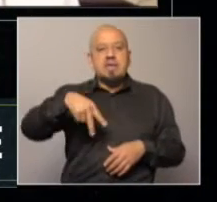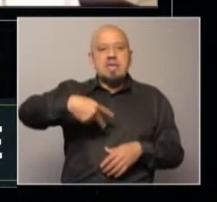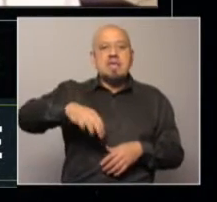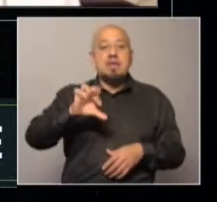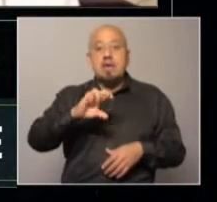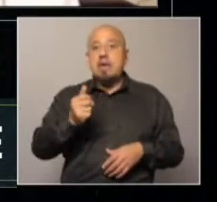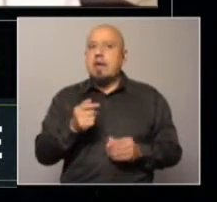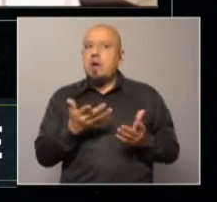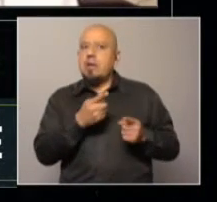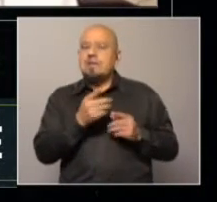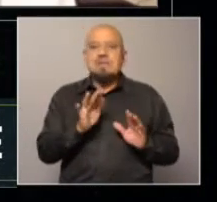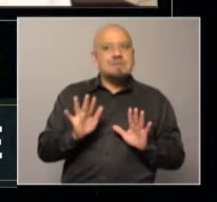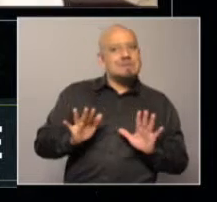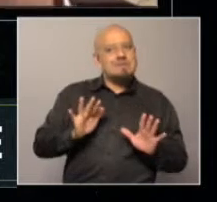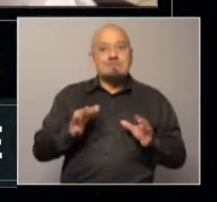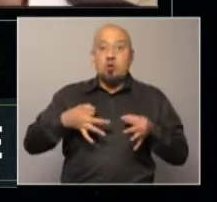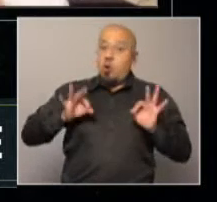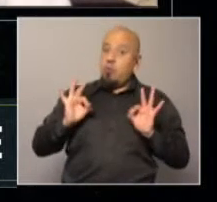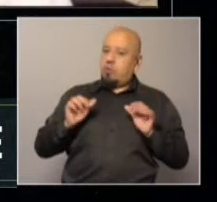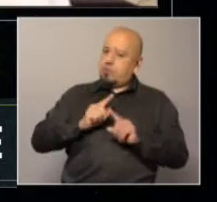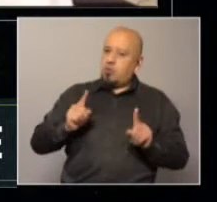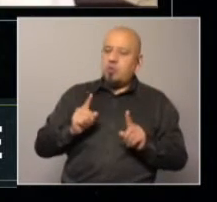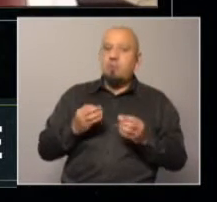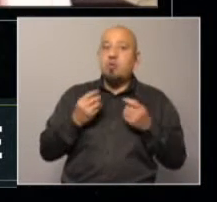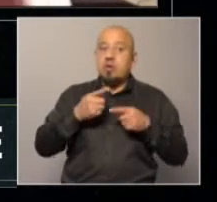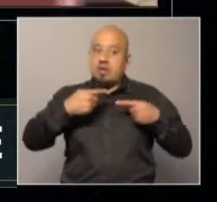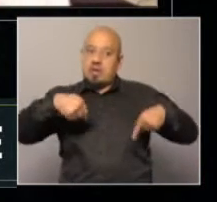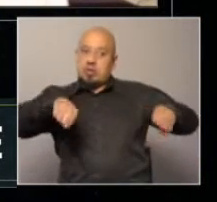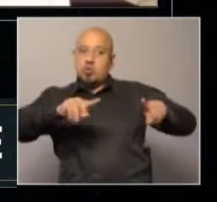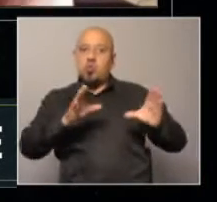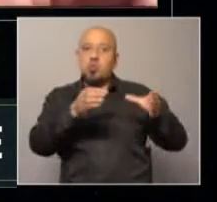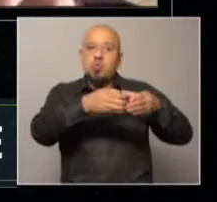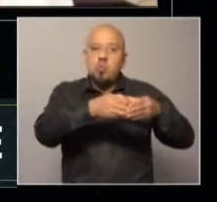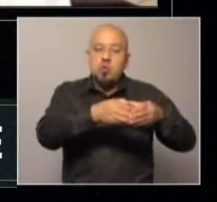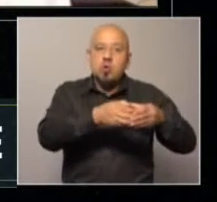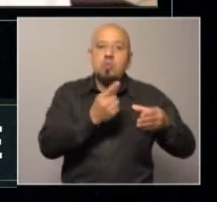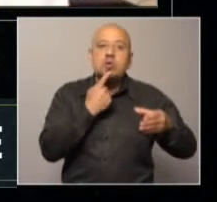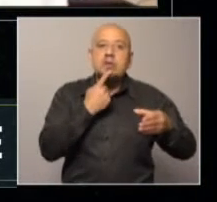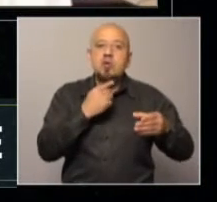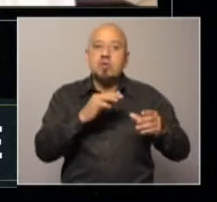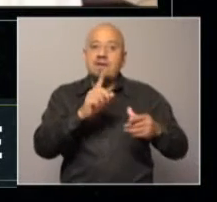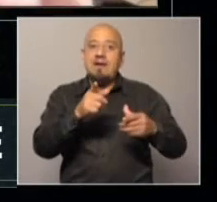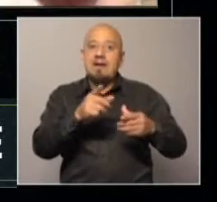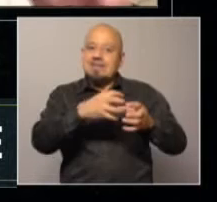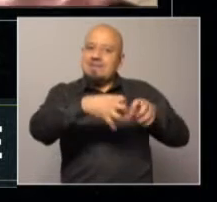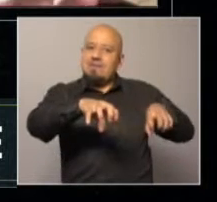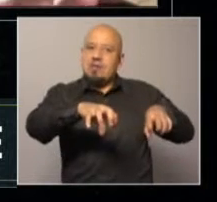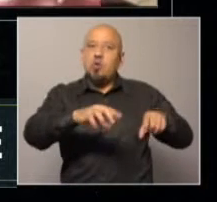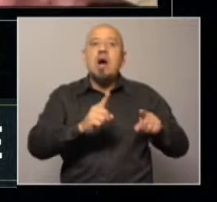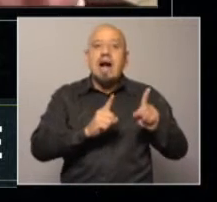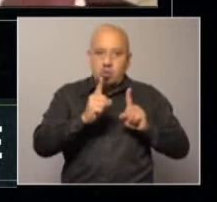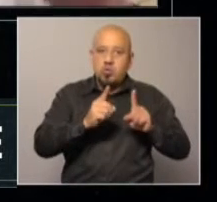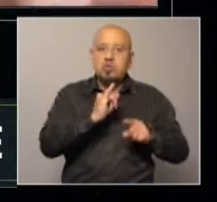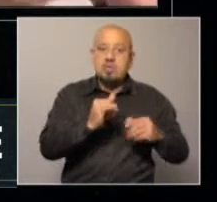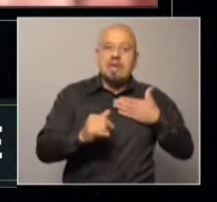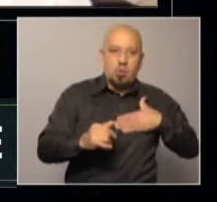un lugar muy incómodo. Primero porque su gabinete estaba dividido entre el rechazo y el apruebo. Él es una